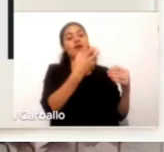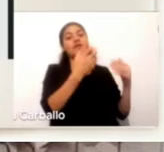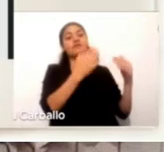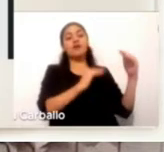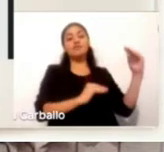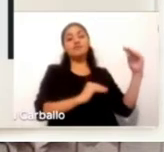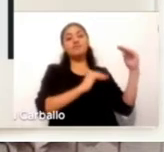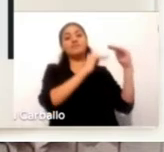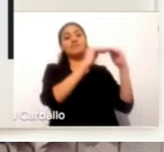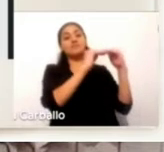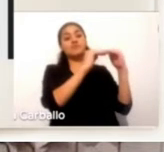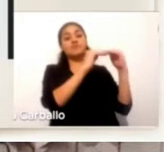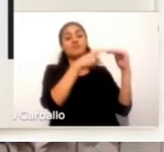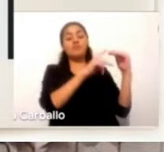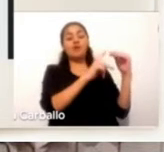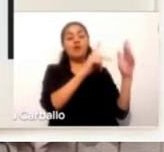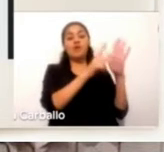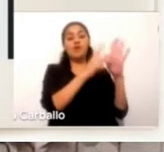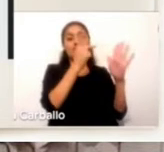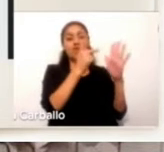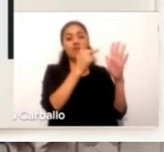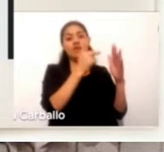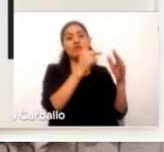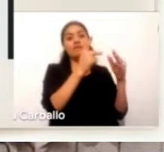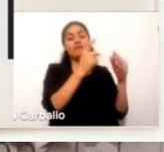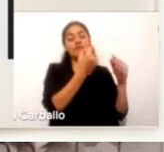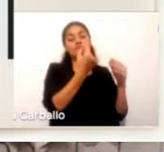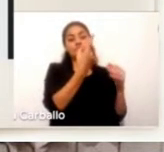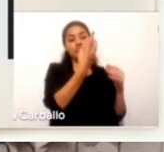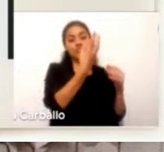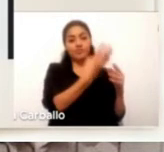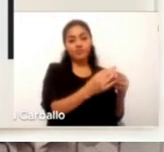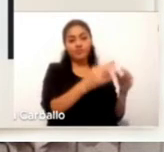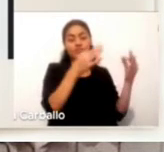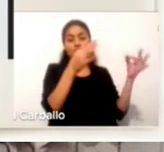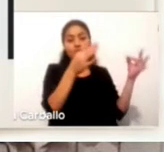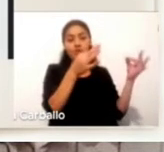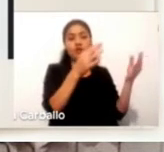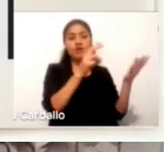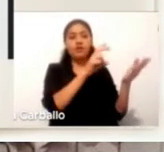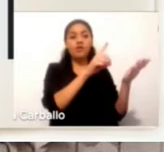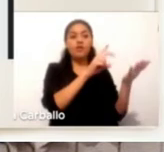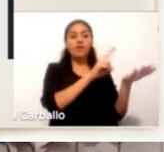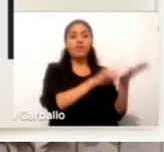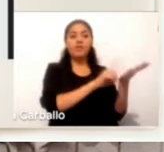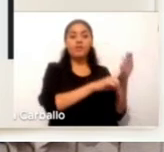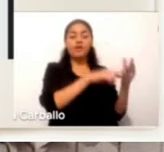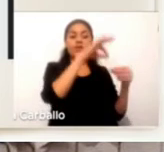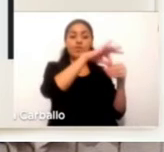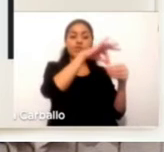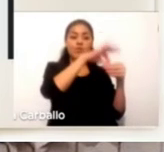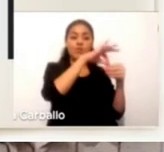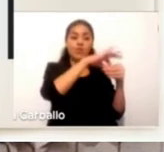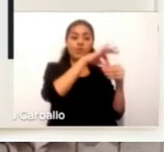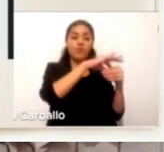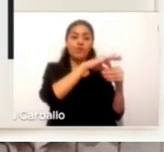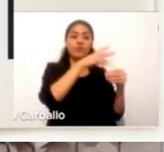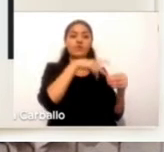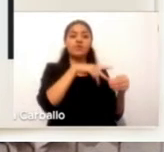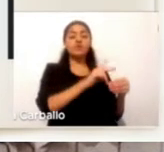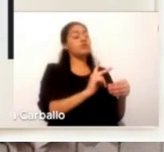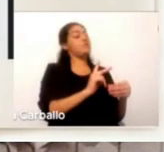nuevo recuento realizado en sede administrativa, situación que no fue controvertida por el partido actor de manera directa y